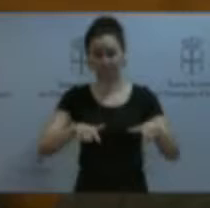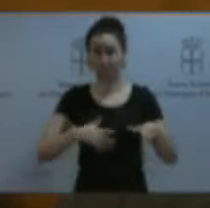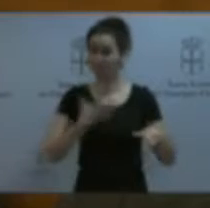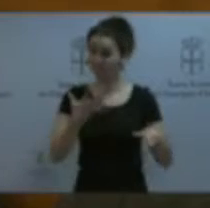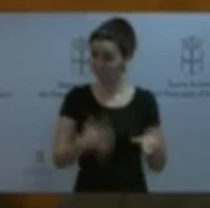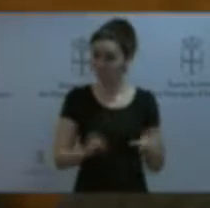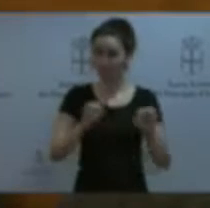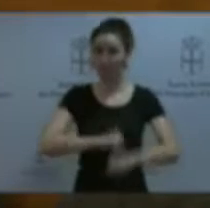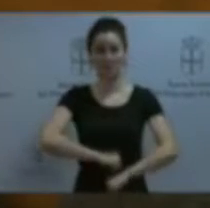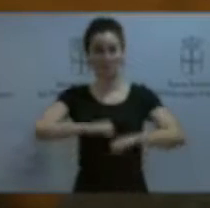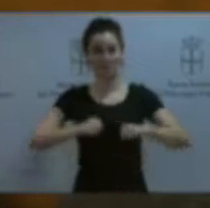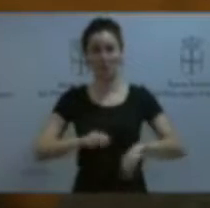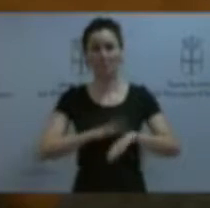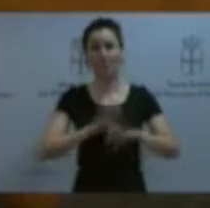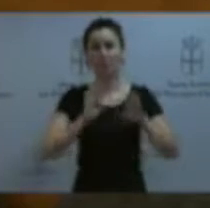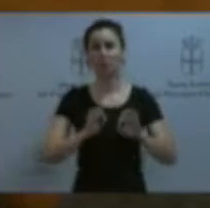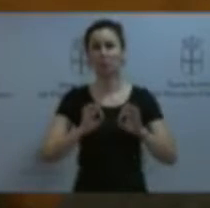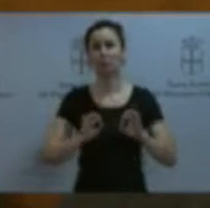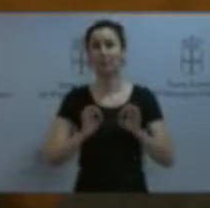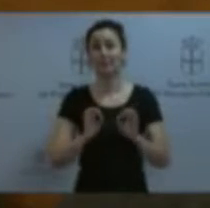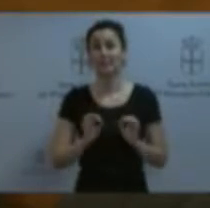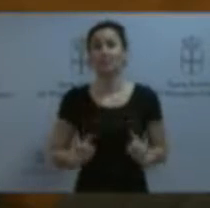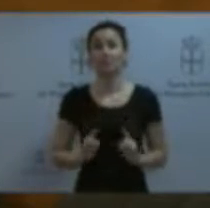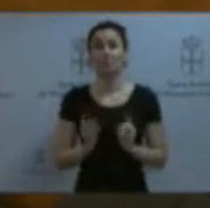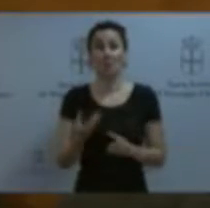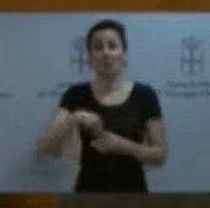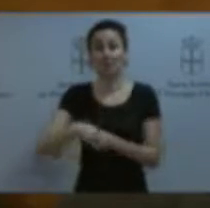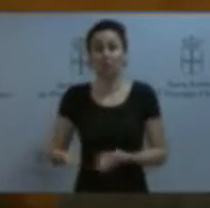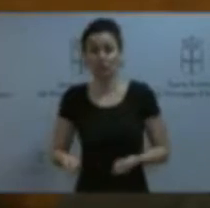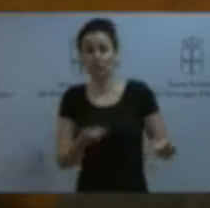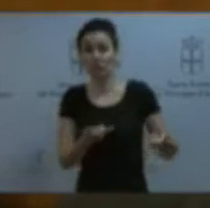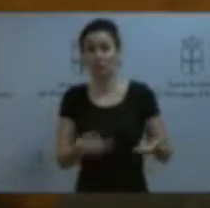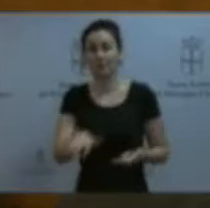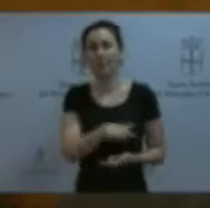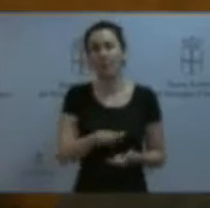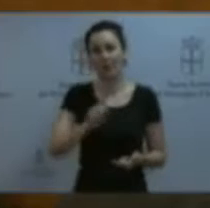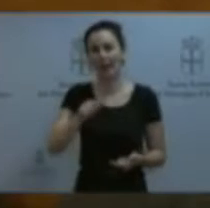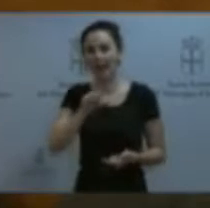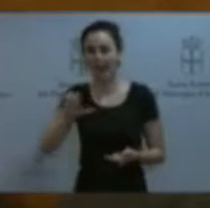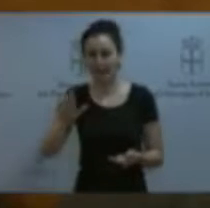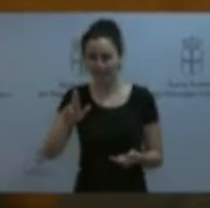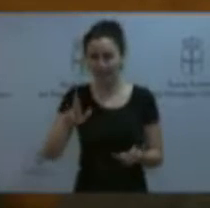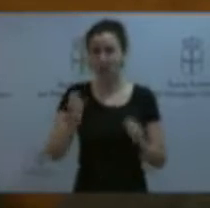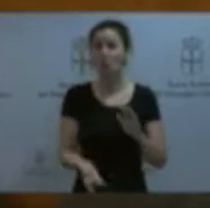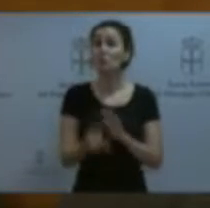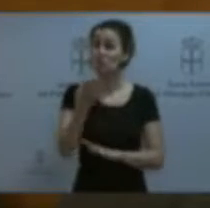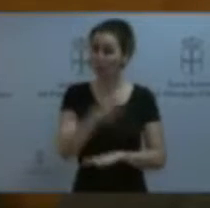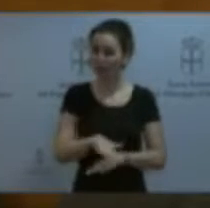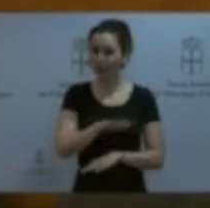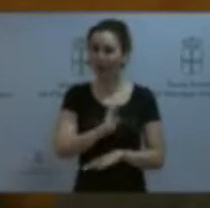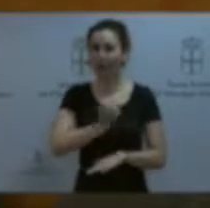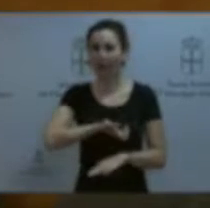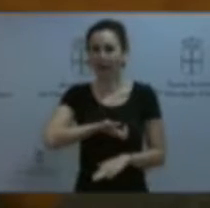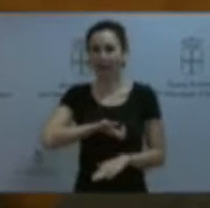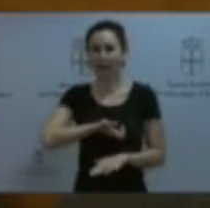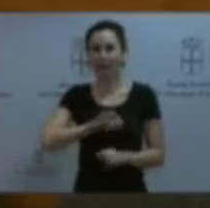de un equipamiento dotacional para cubrir las necesidades asistenciales del concejo de Aller y comarca, generación de empleo local, respuesta social a